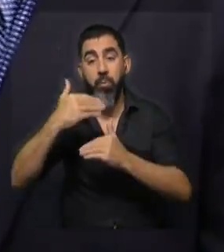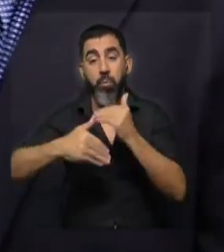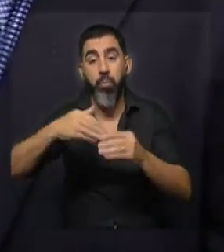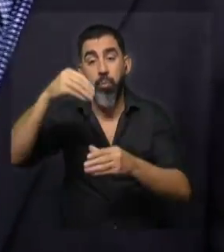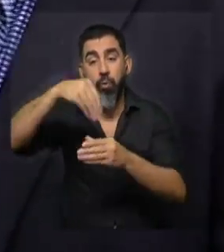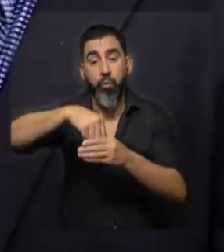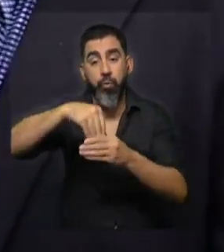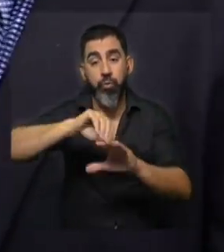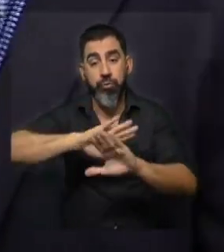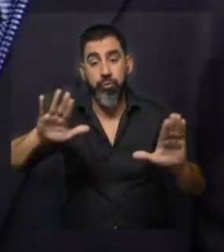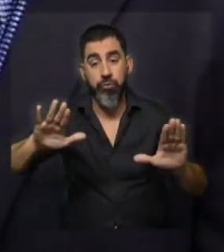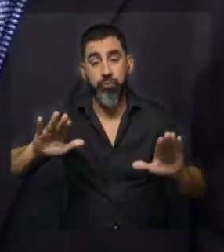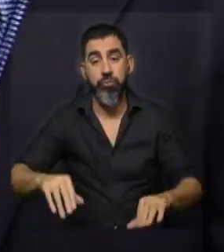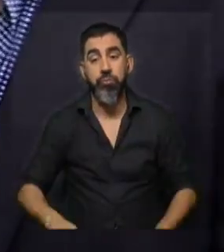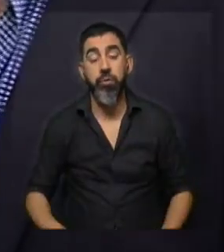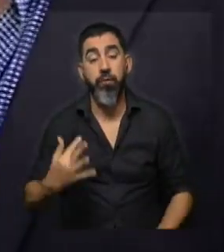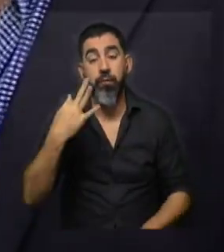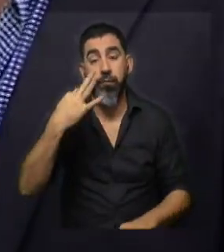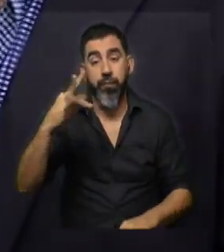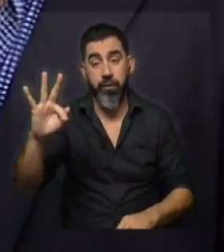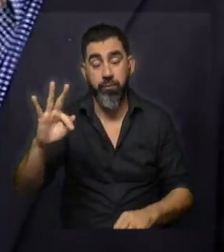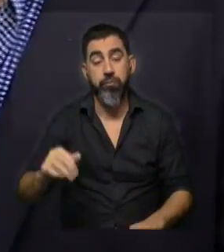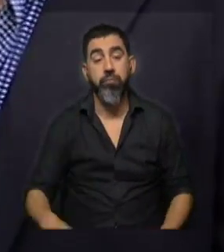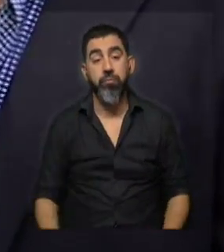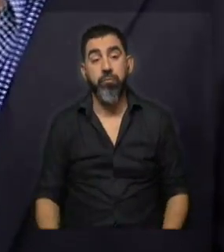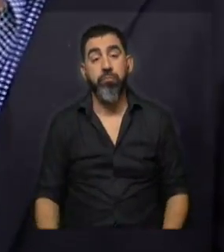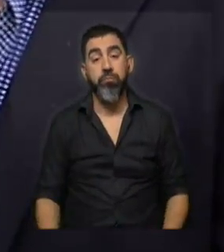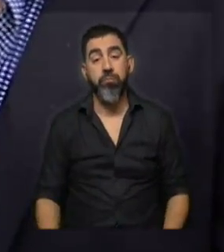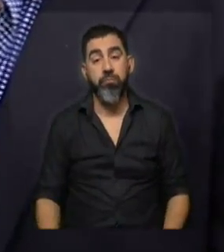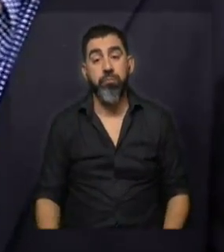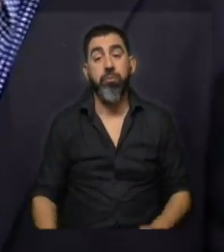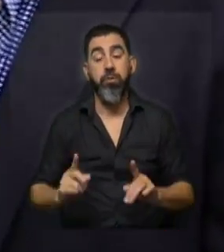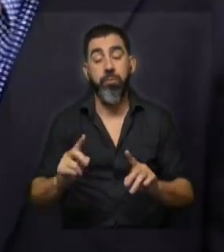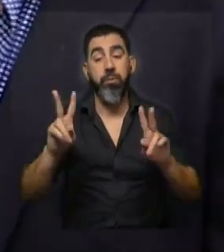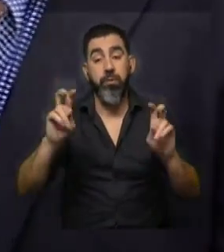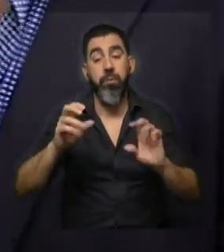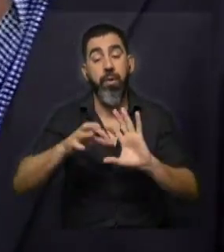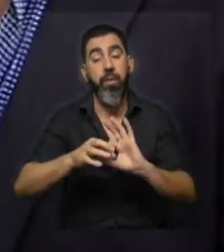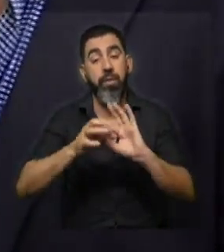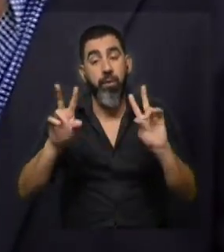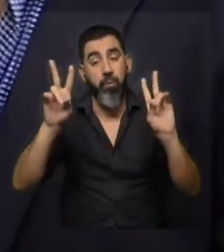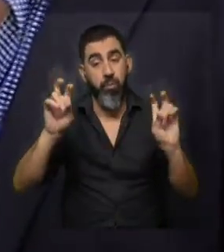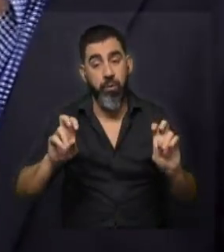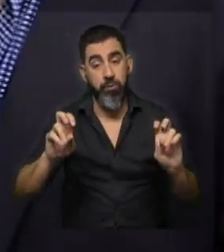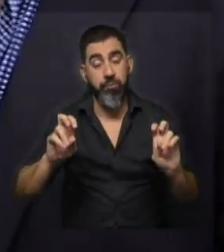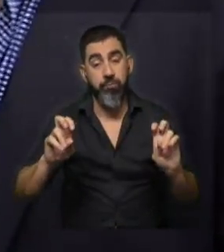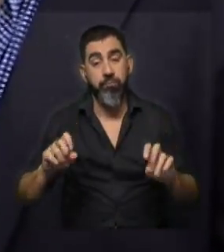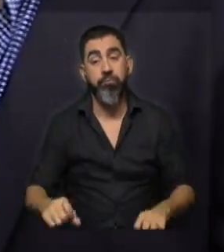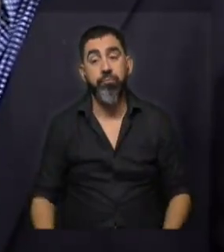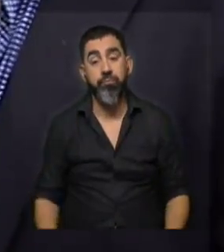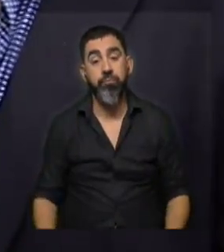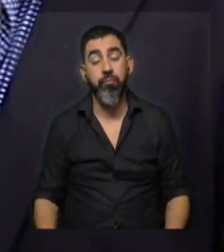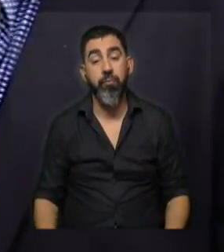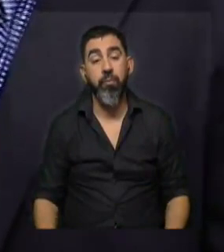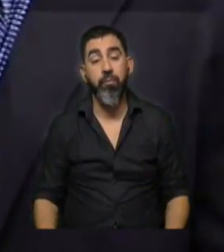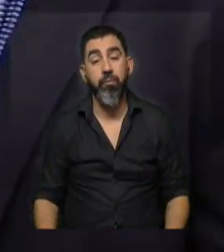interno que se dé en la federación Bueno estamos hablando también de los aspectos más democráticos Y de lo que son la